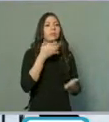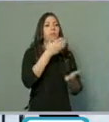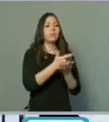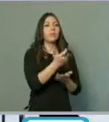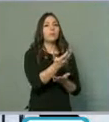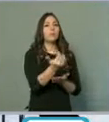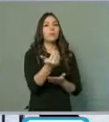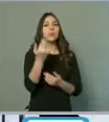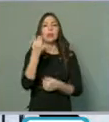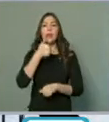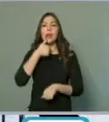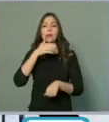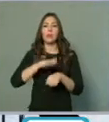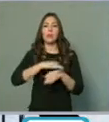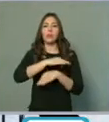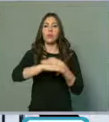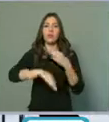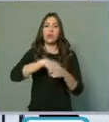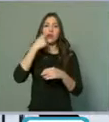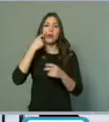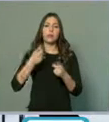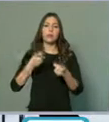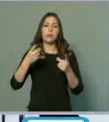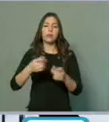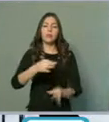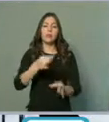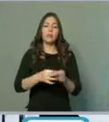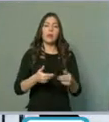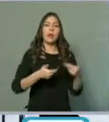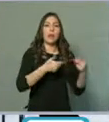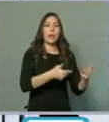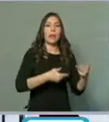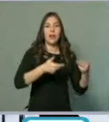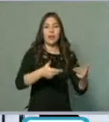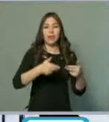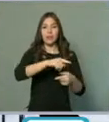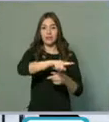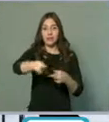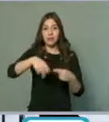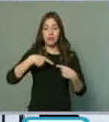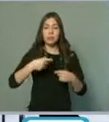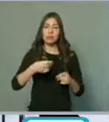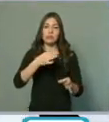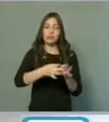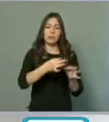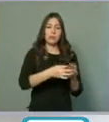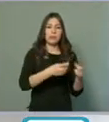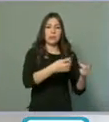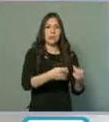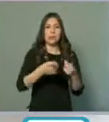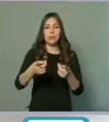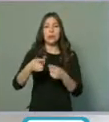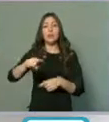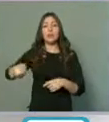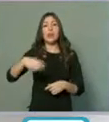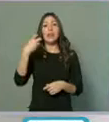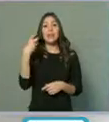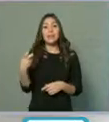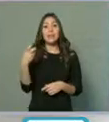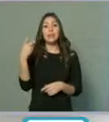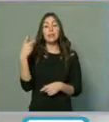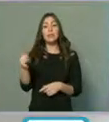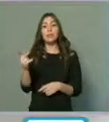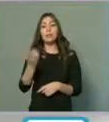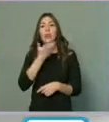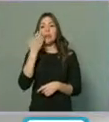al final este albacea tiene que seguir varios pasos, tiene que seguir un camino para que esa herencia, que